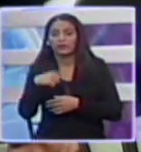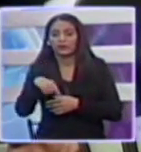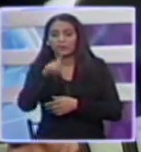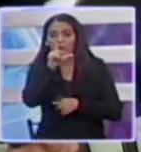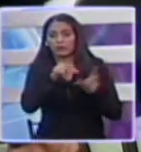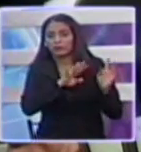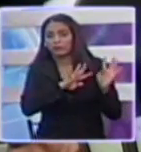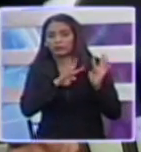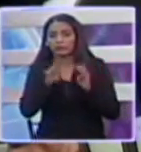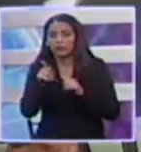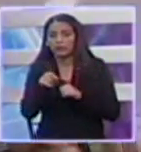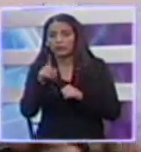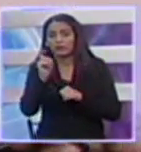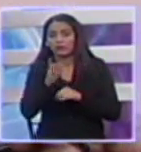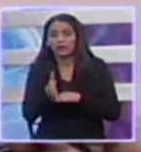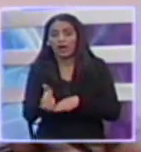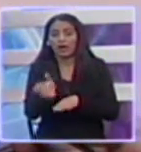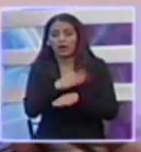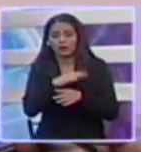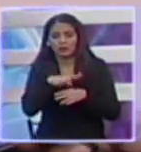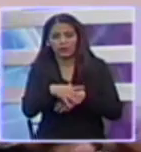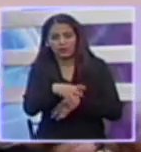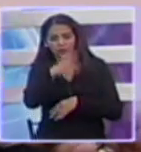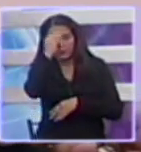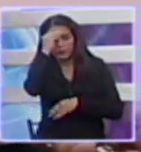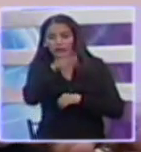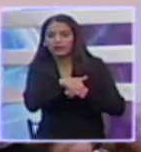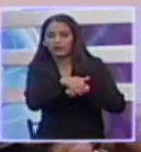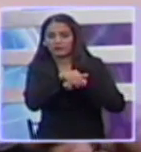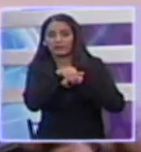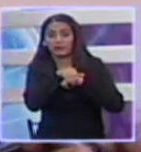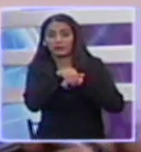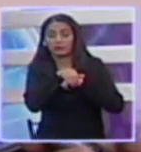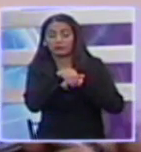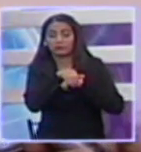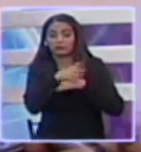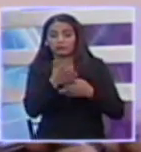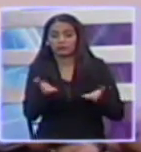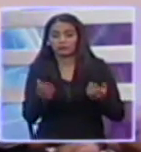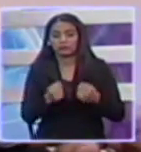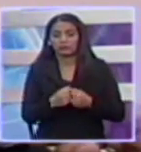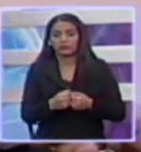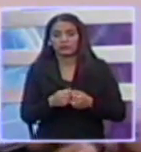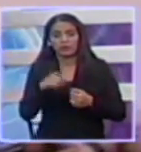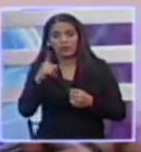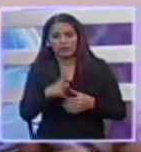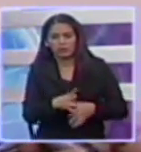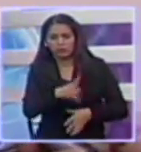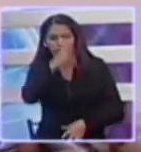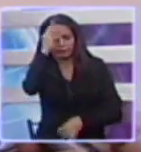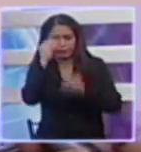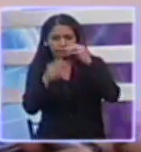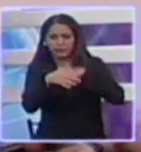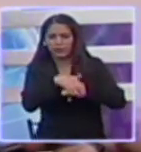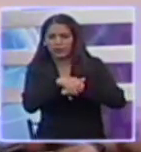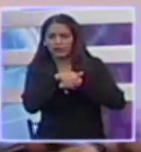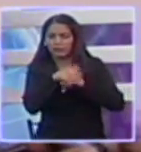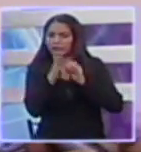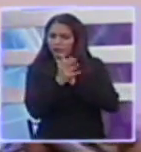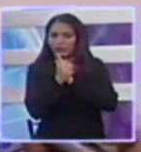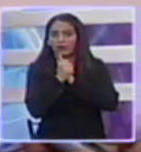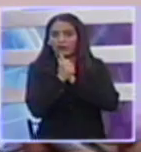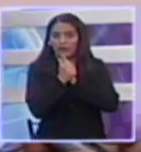con un nivel avanzado de inglés. Nuestro programa de inglés está encaminado a que el estudiante logre un nivel tan alto que pueda ser